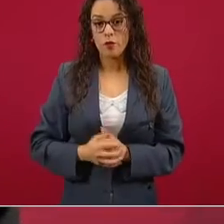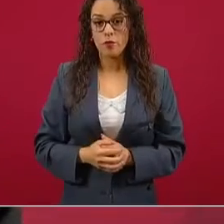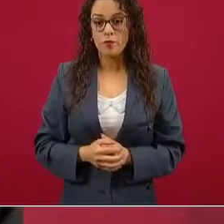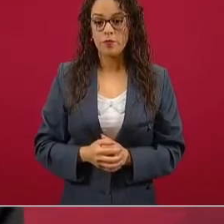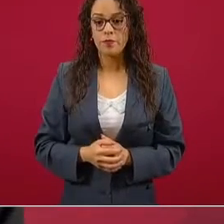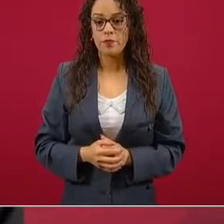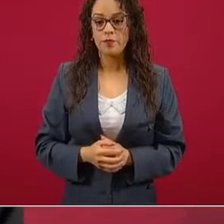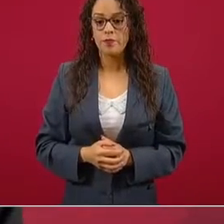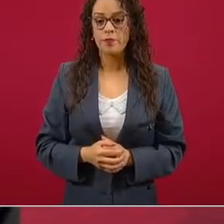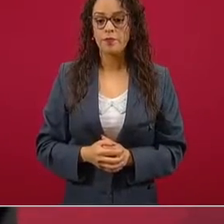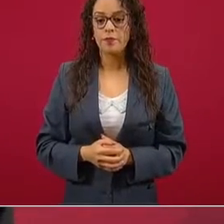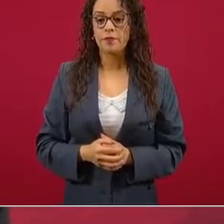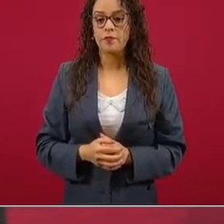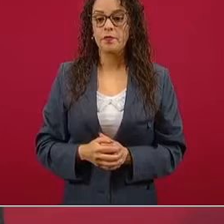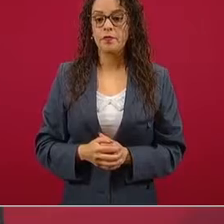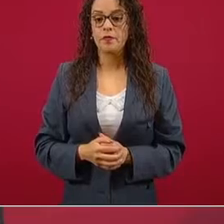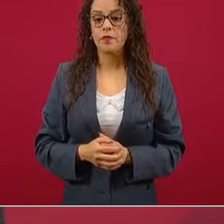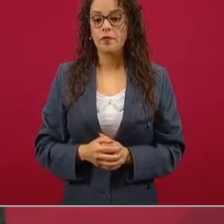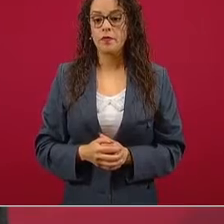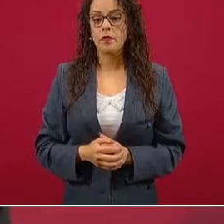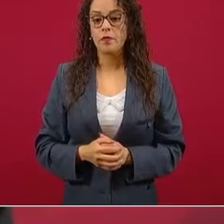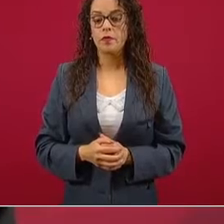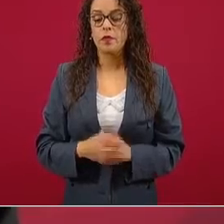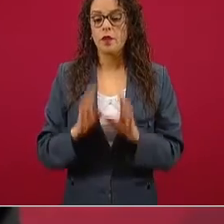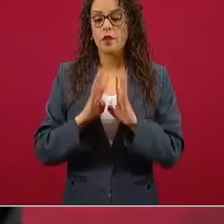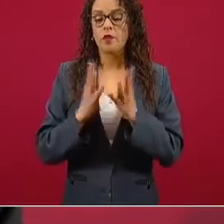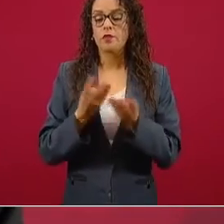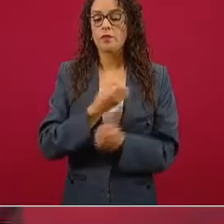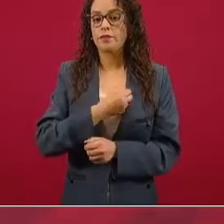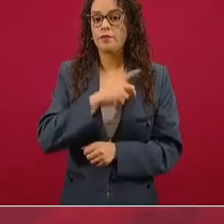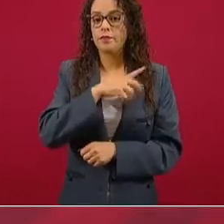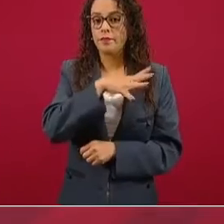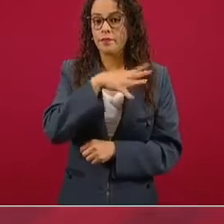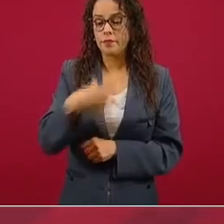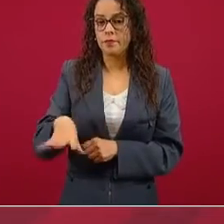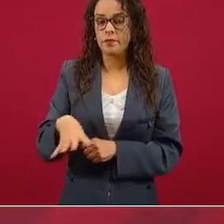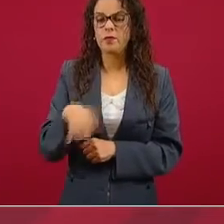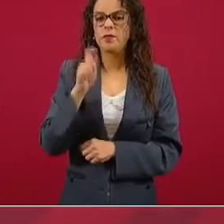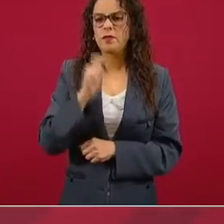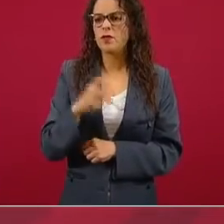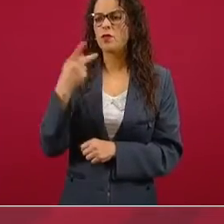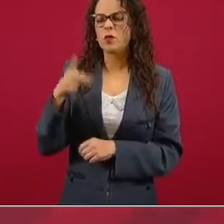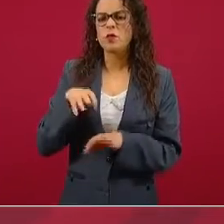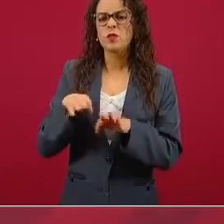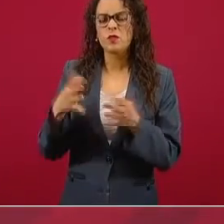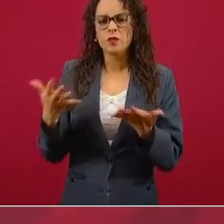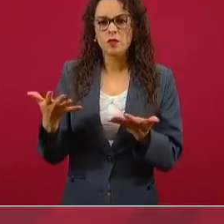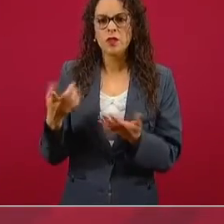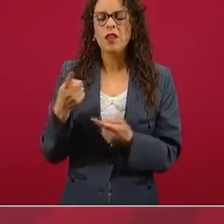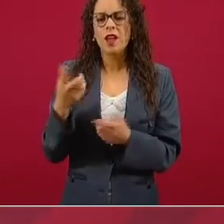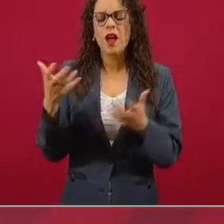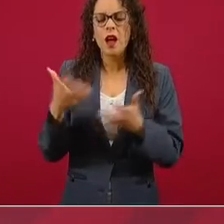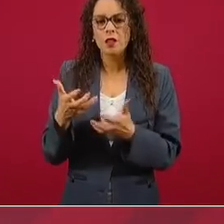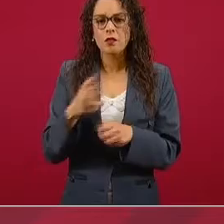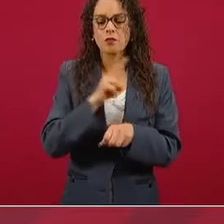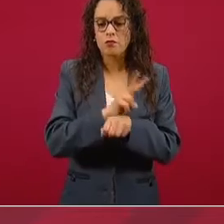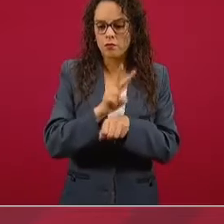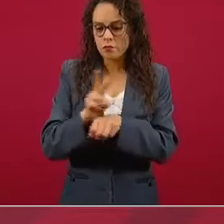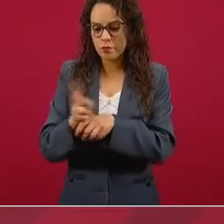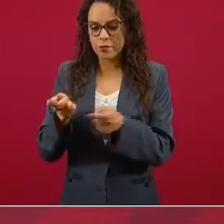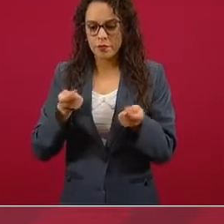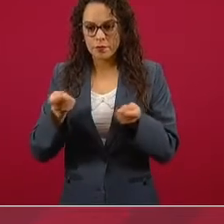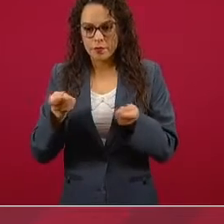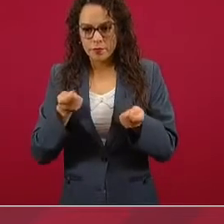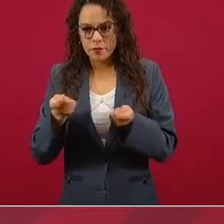El Consejo de Salud General tiene entre sus funciones las de regular, vigilar y dirigir la